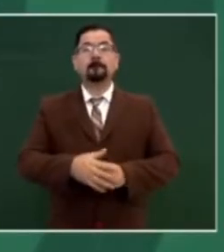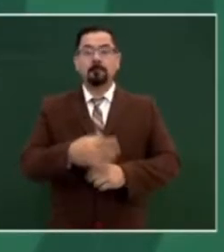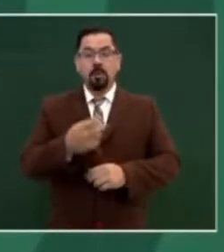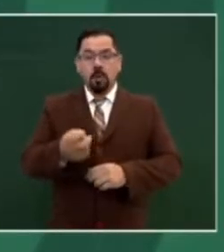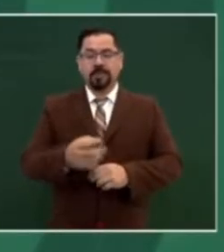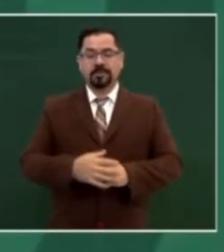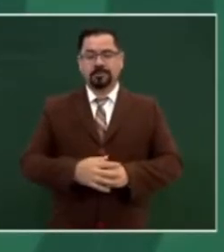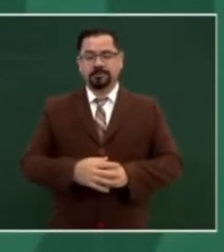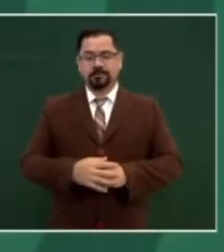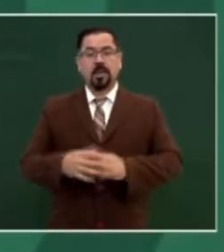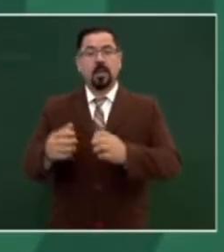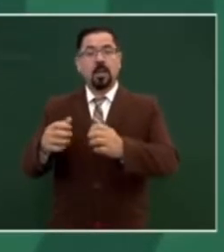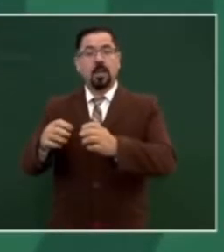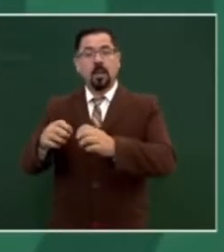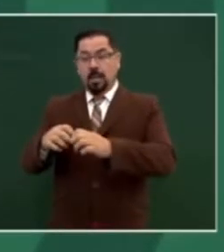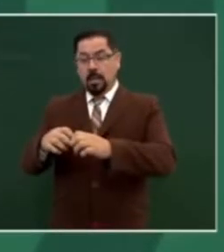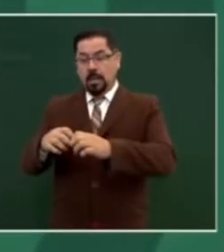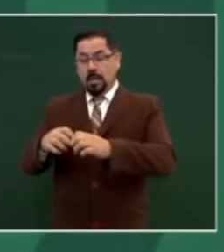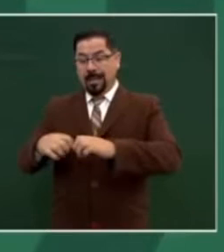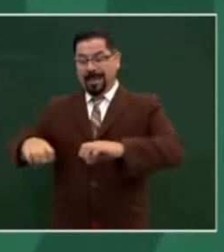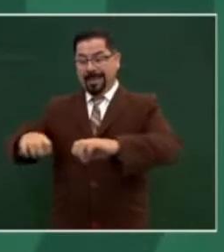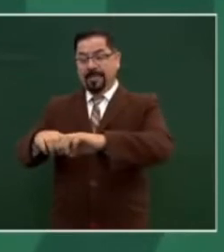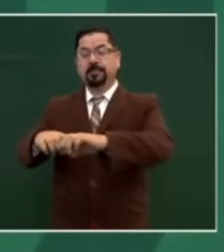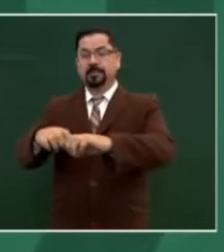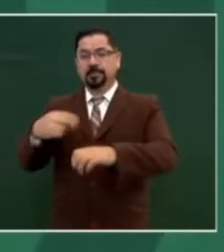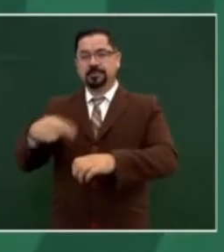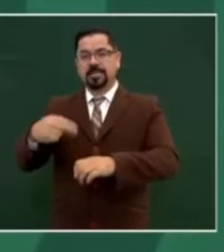el llamado dosis en